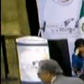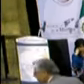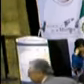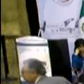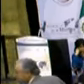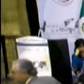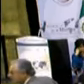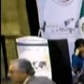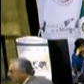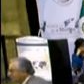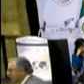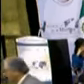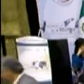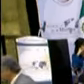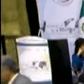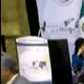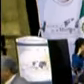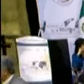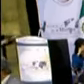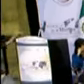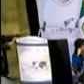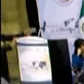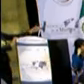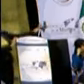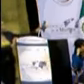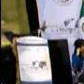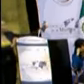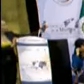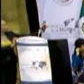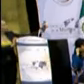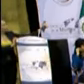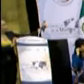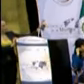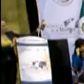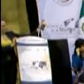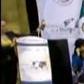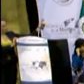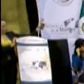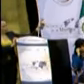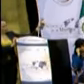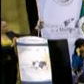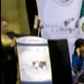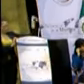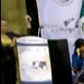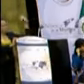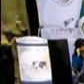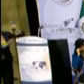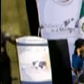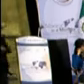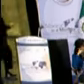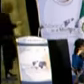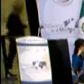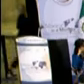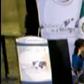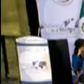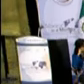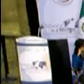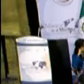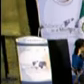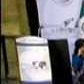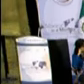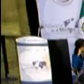Bueno, dado que todas las exposiciones fueron sumamente interesantes, ni cuenta nos dimos de cuando se nos fue